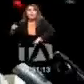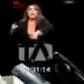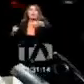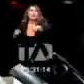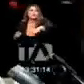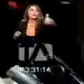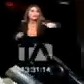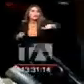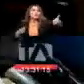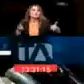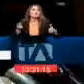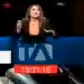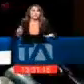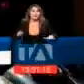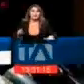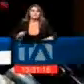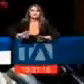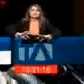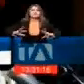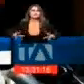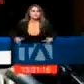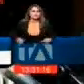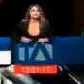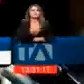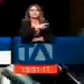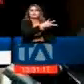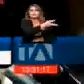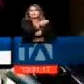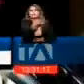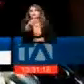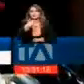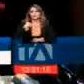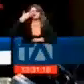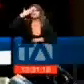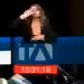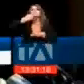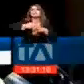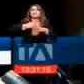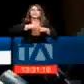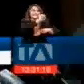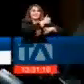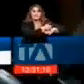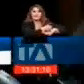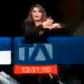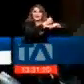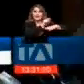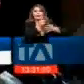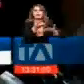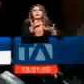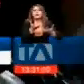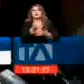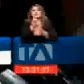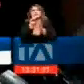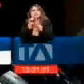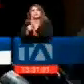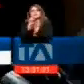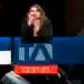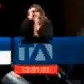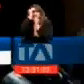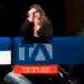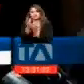Tenemos información relevante de que otros miembros y administradores de justicia estarían involucrados en otros hechos, de los